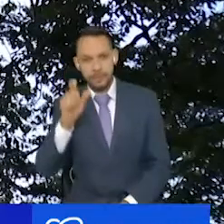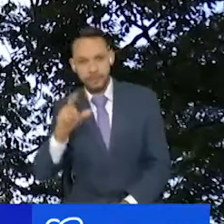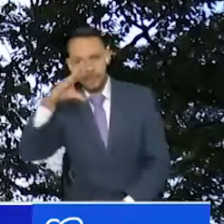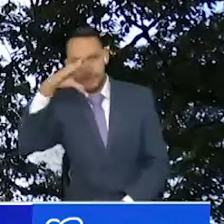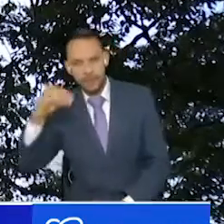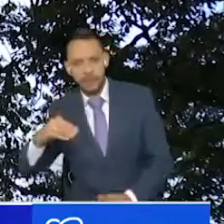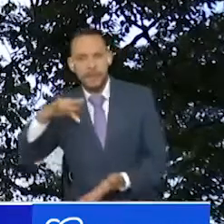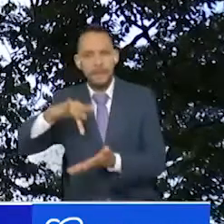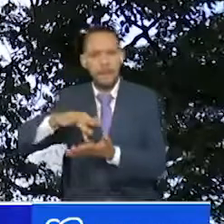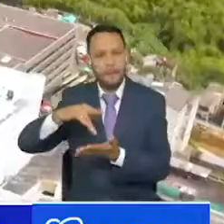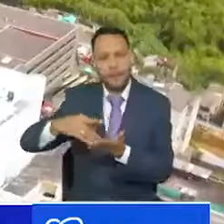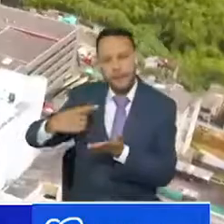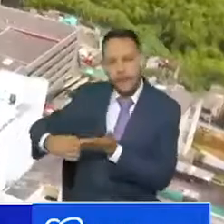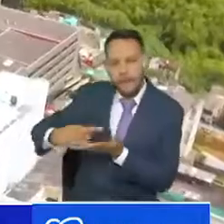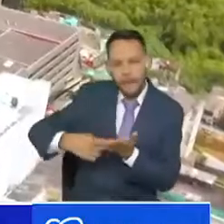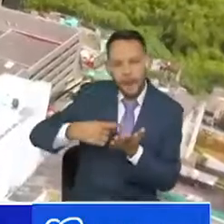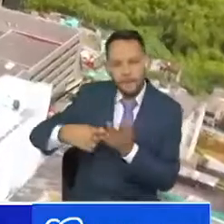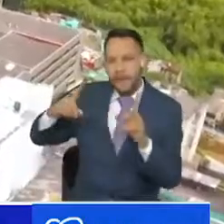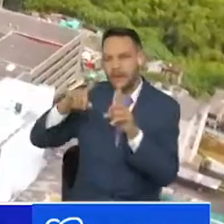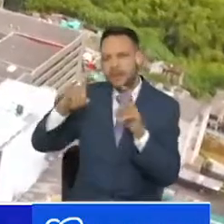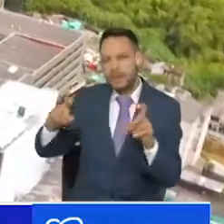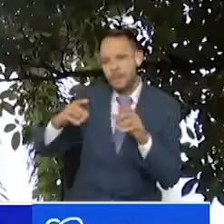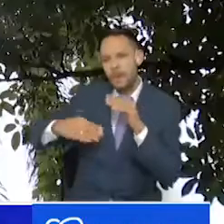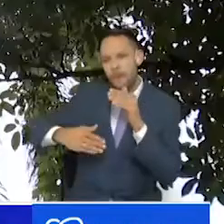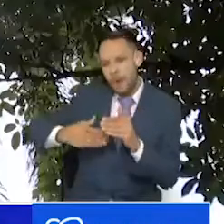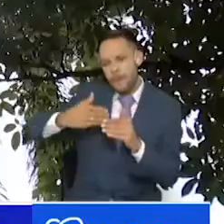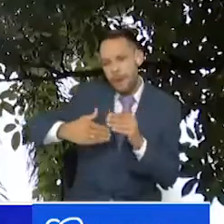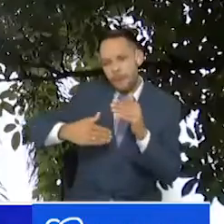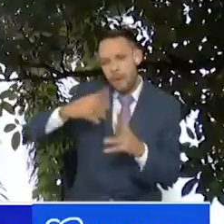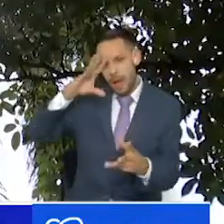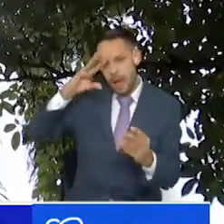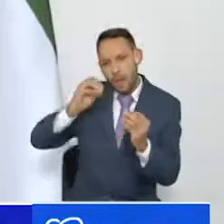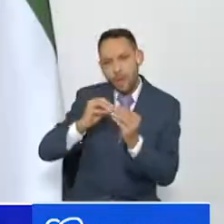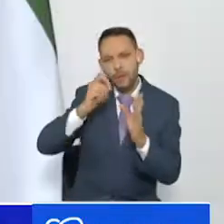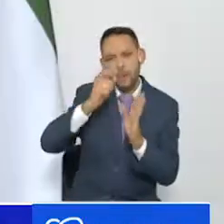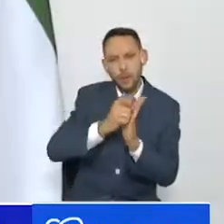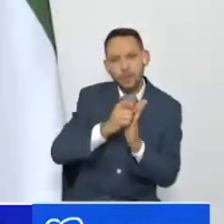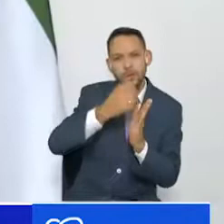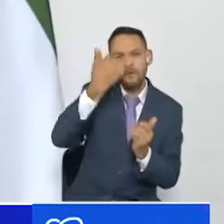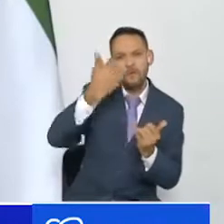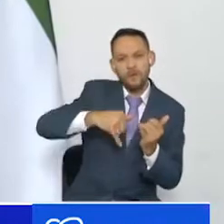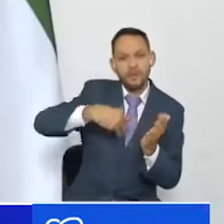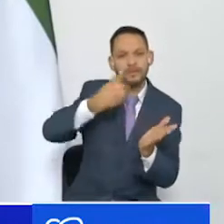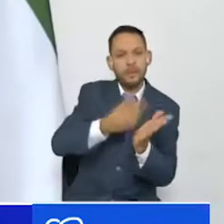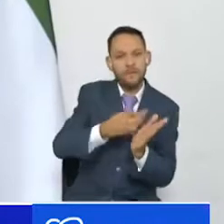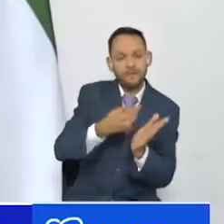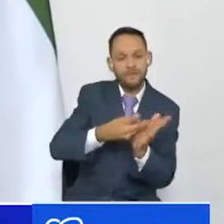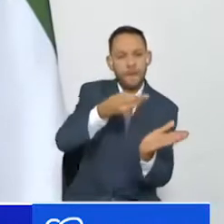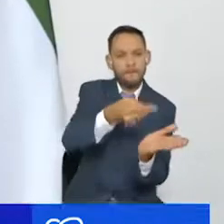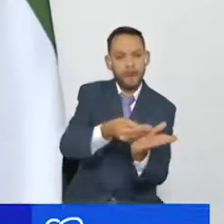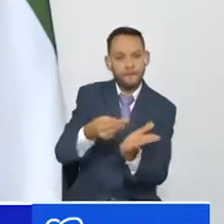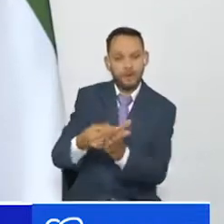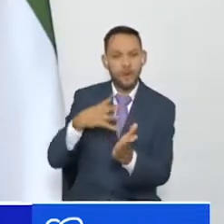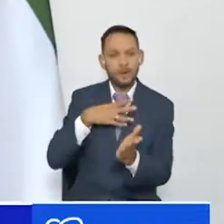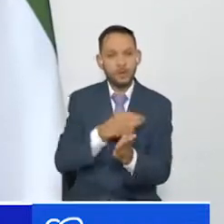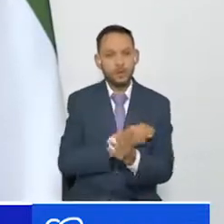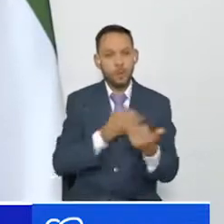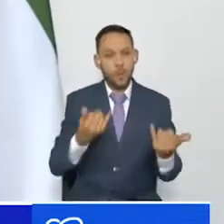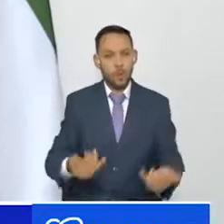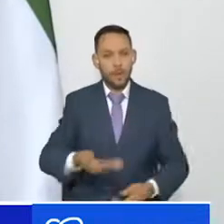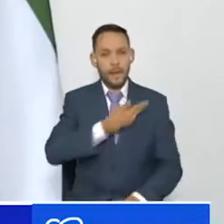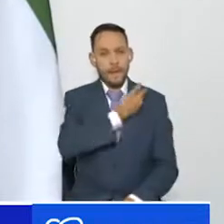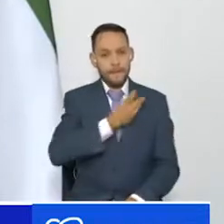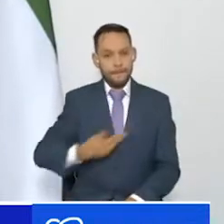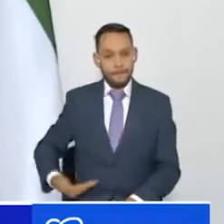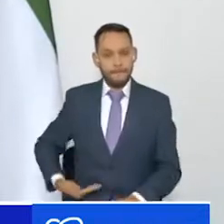importancia para el departamento como lo es el avance del acuerdo de punto final tuvimos la oportunidad de estar en presidencia de república la